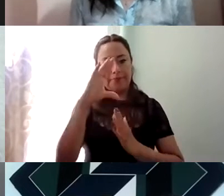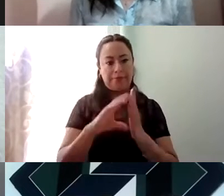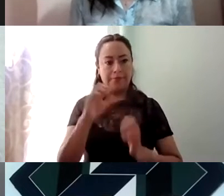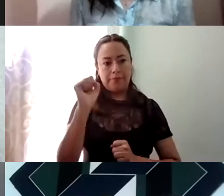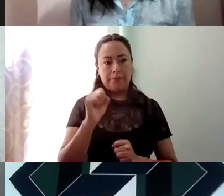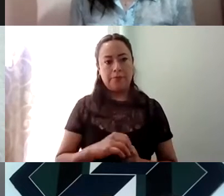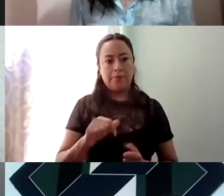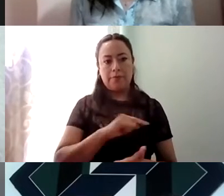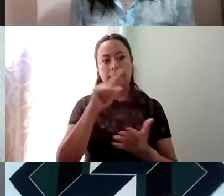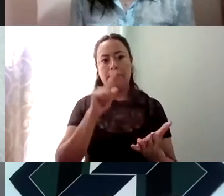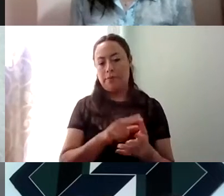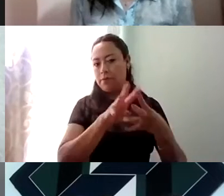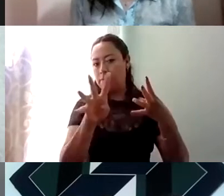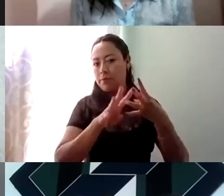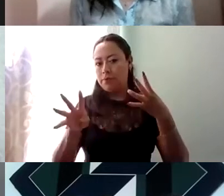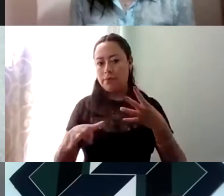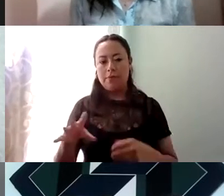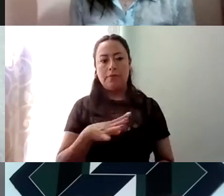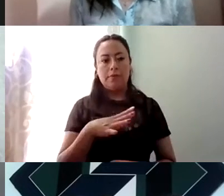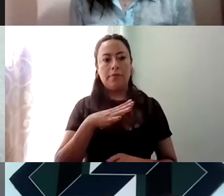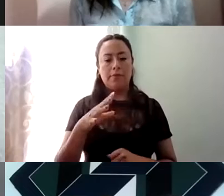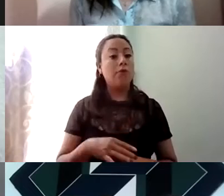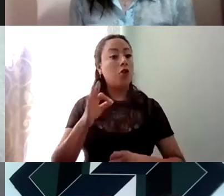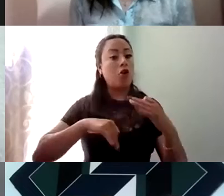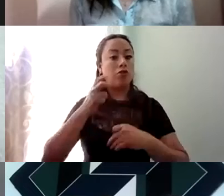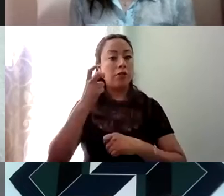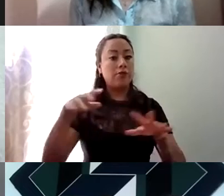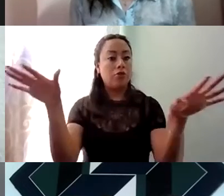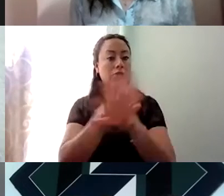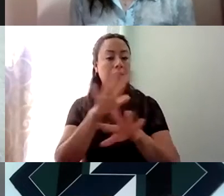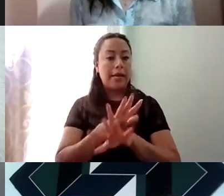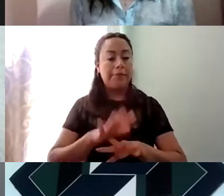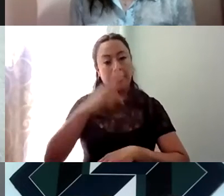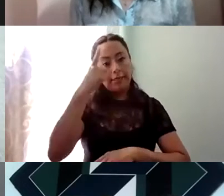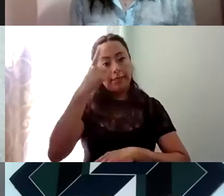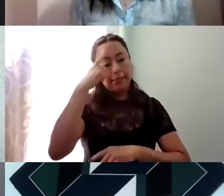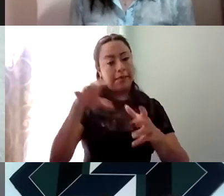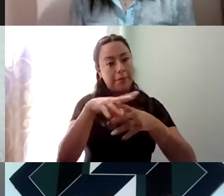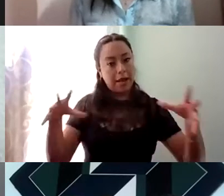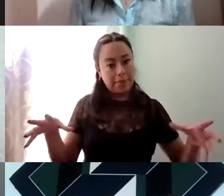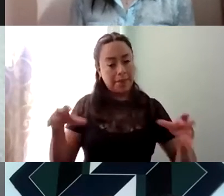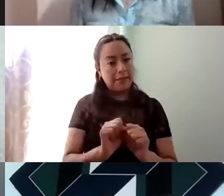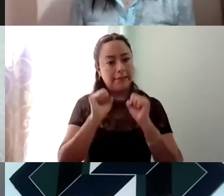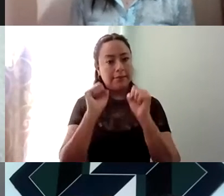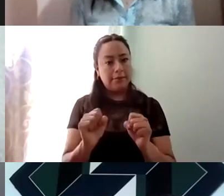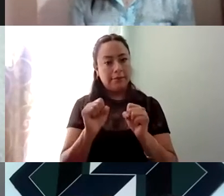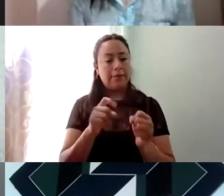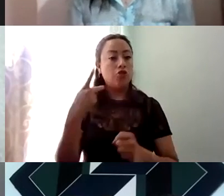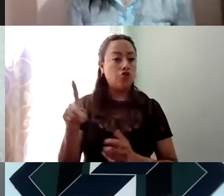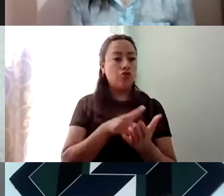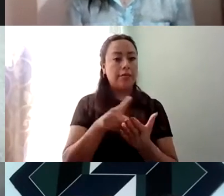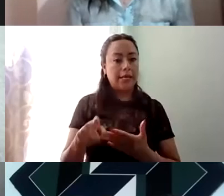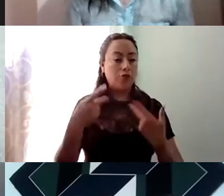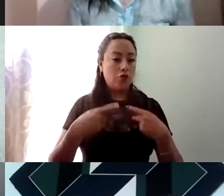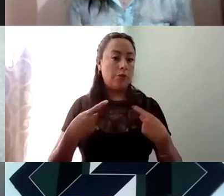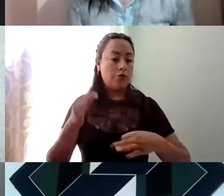emanen de ella y que podrán reformarse para ampliar, proteger y garantizar los derechos de las personas, nunca en